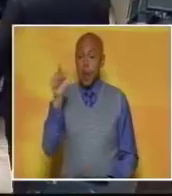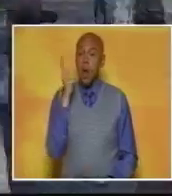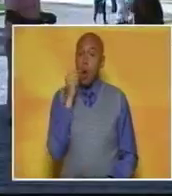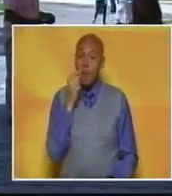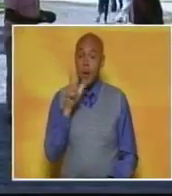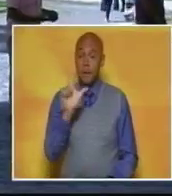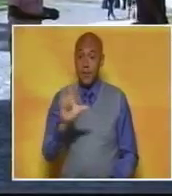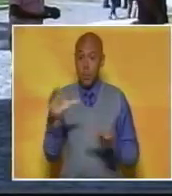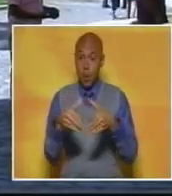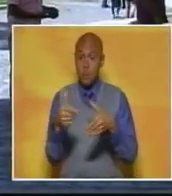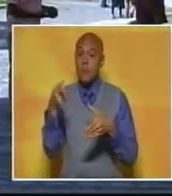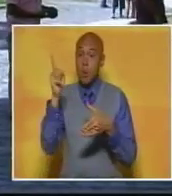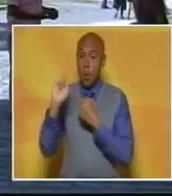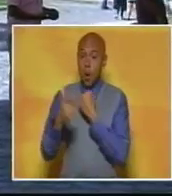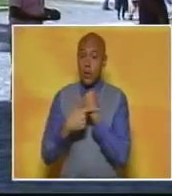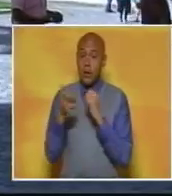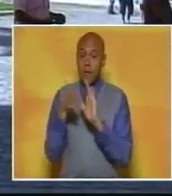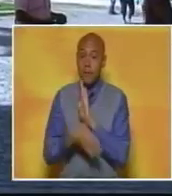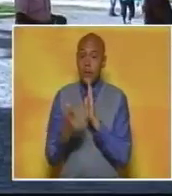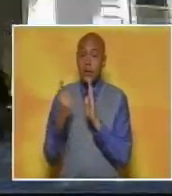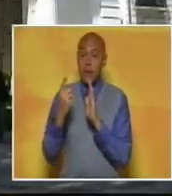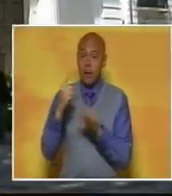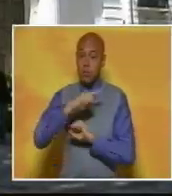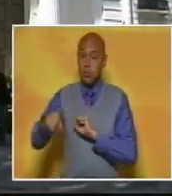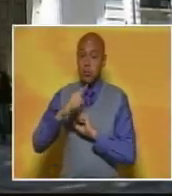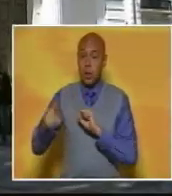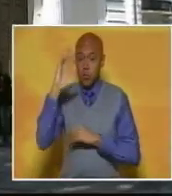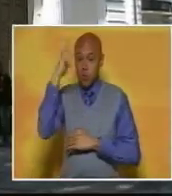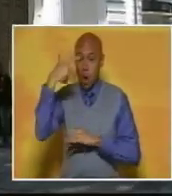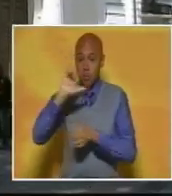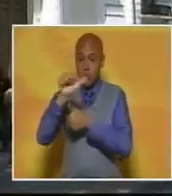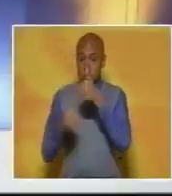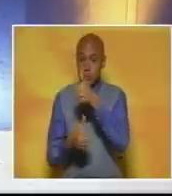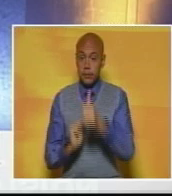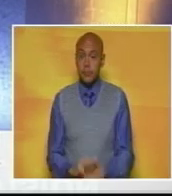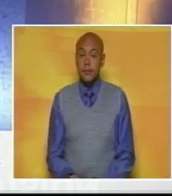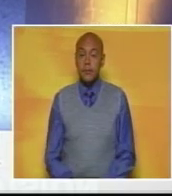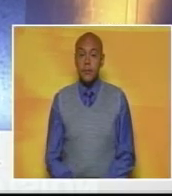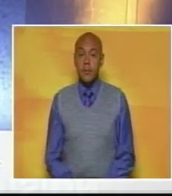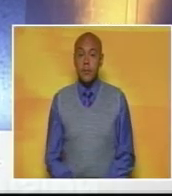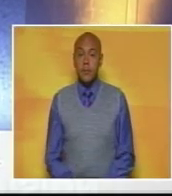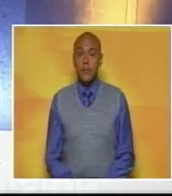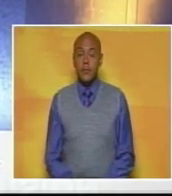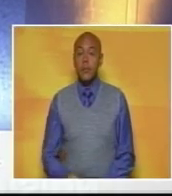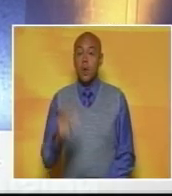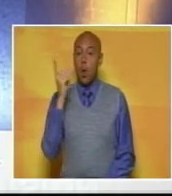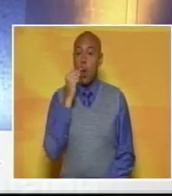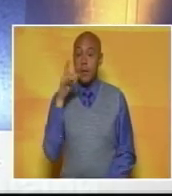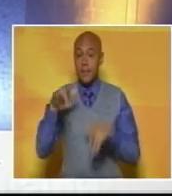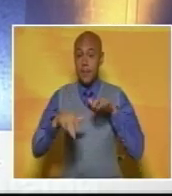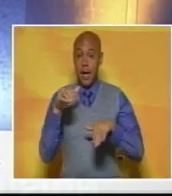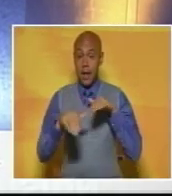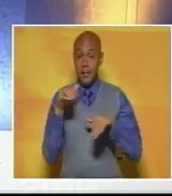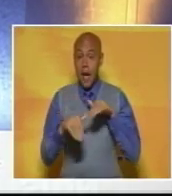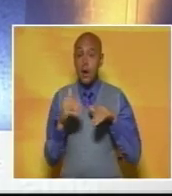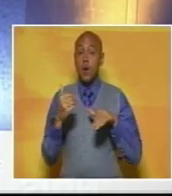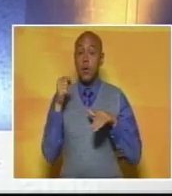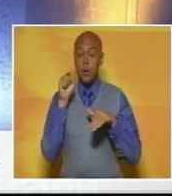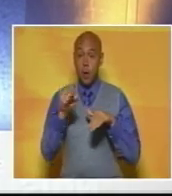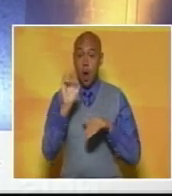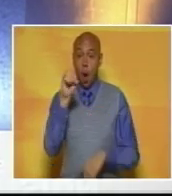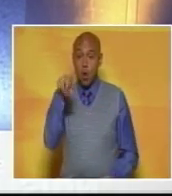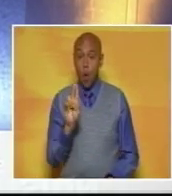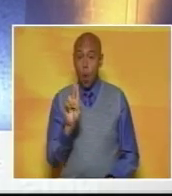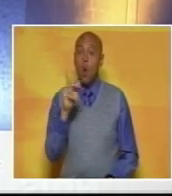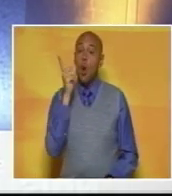denunció que Guaidó sigue instrucciones del presidente de Estados Unidos, Donald Trump. El secretario general de la Organización de Naciones